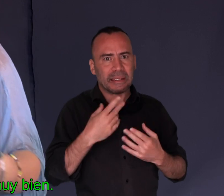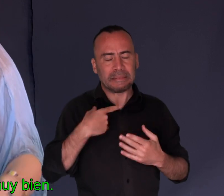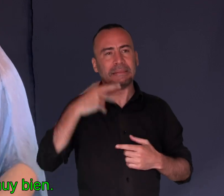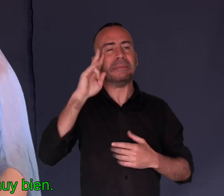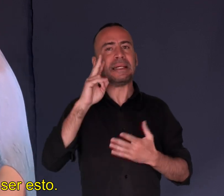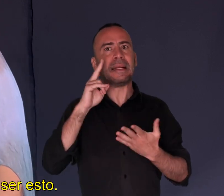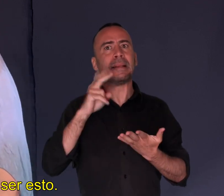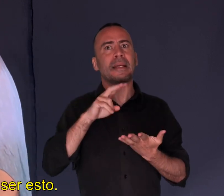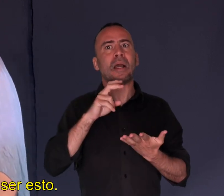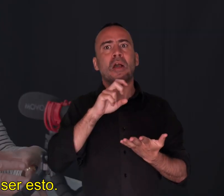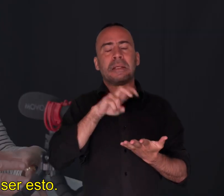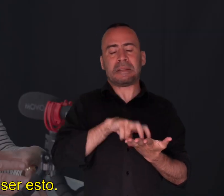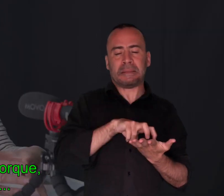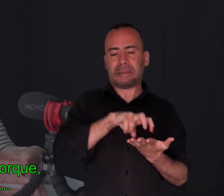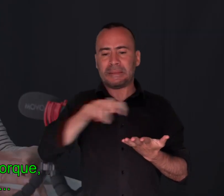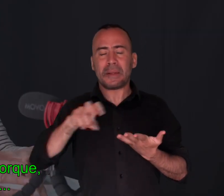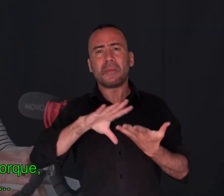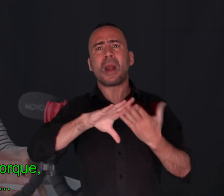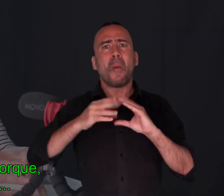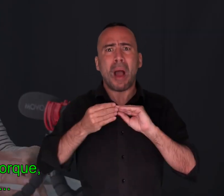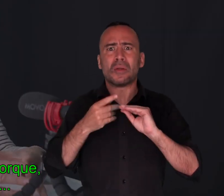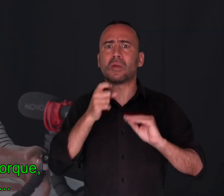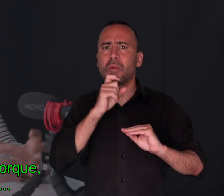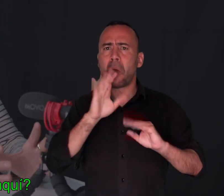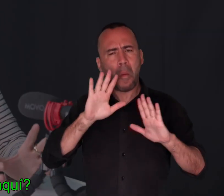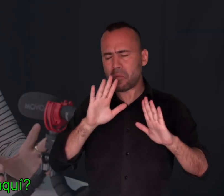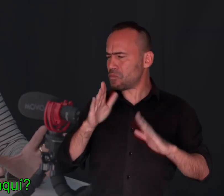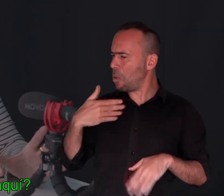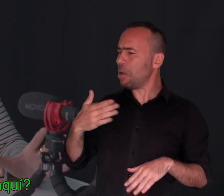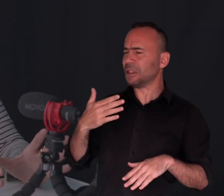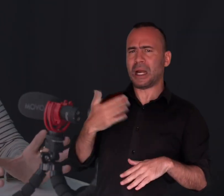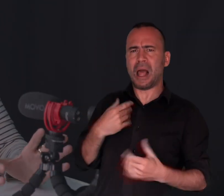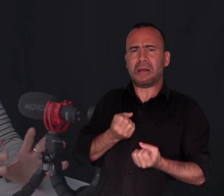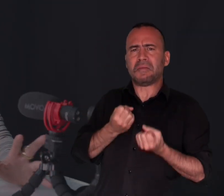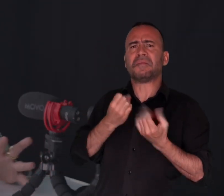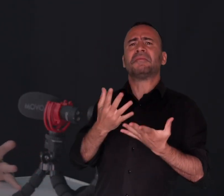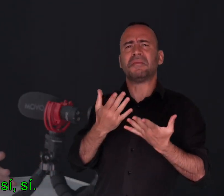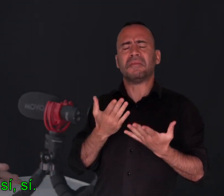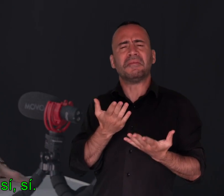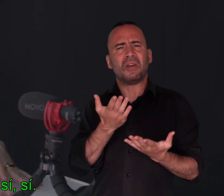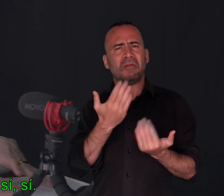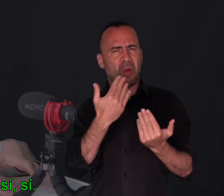claro mu cóm va a ser muy bien porque porque lo digo